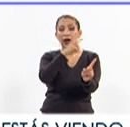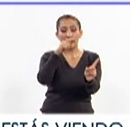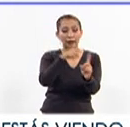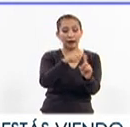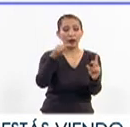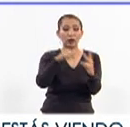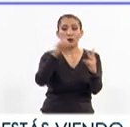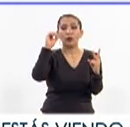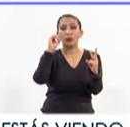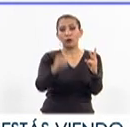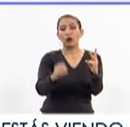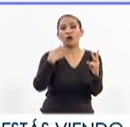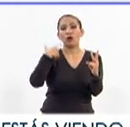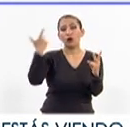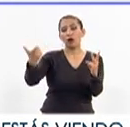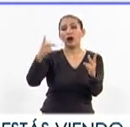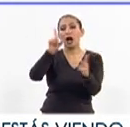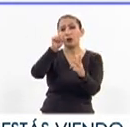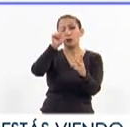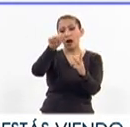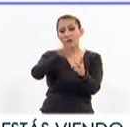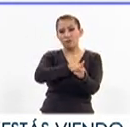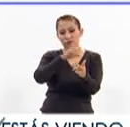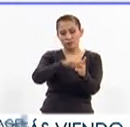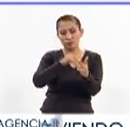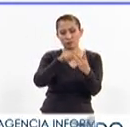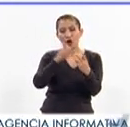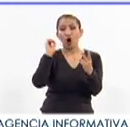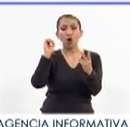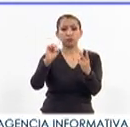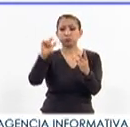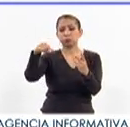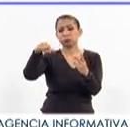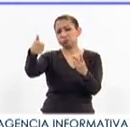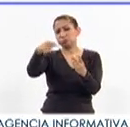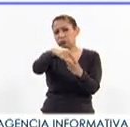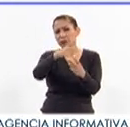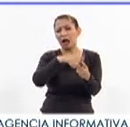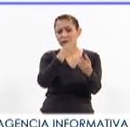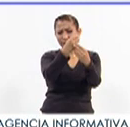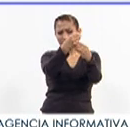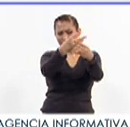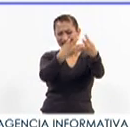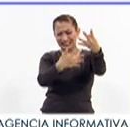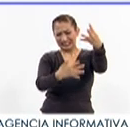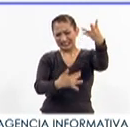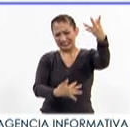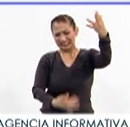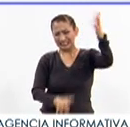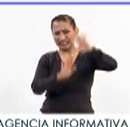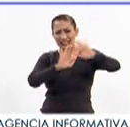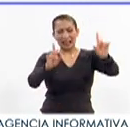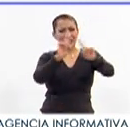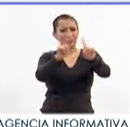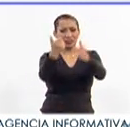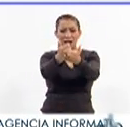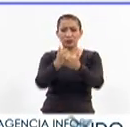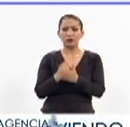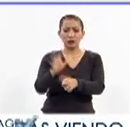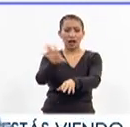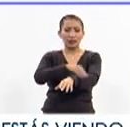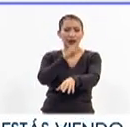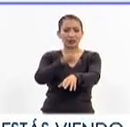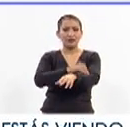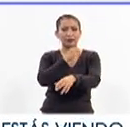eólica o la hidroeléctrica o cuestiones por el estilo, pero hay una cantidad infinita ya de fuentes de donde se